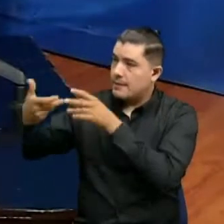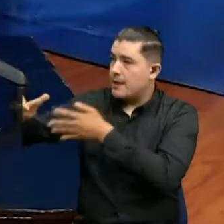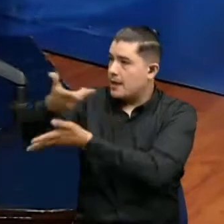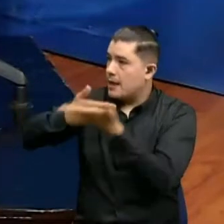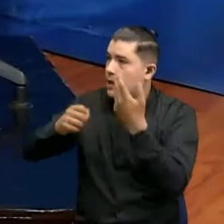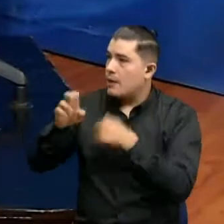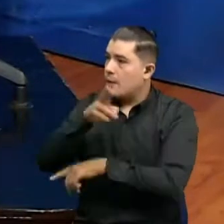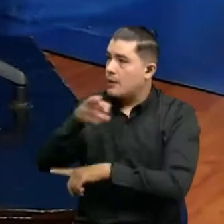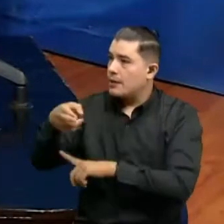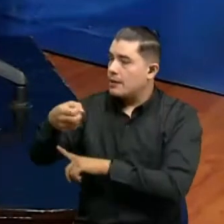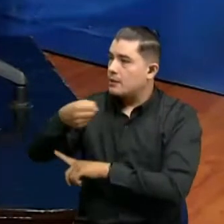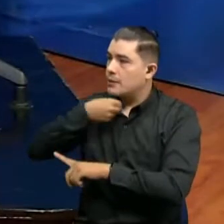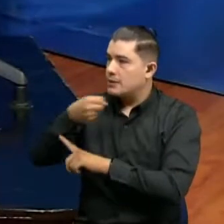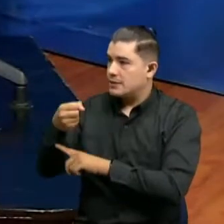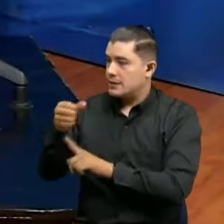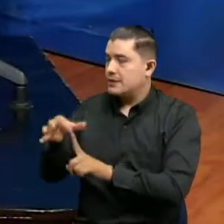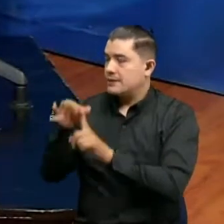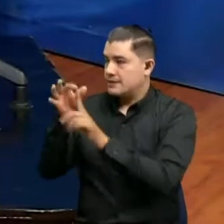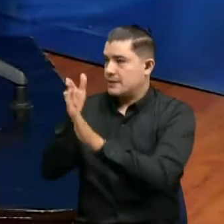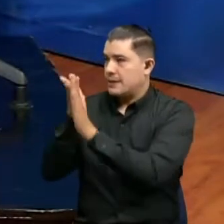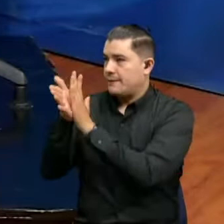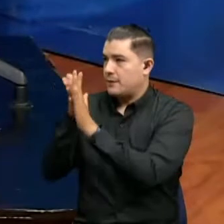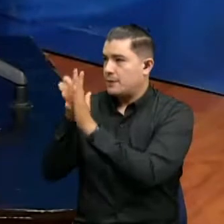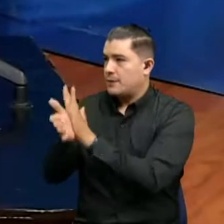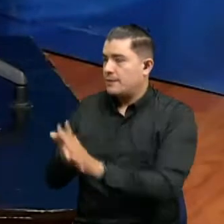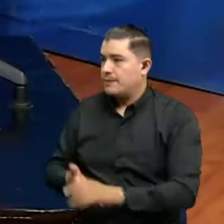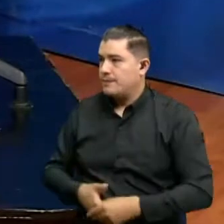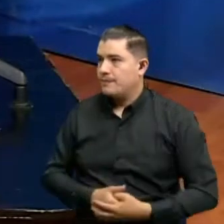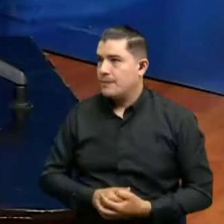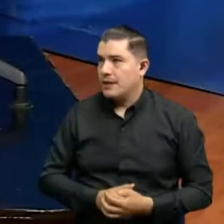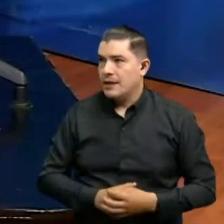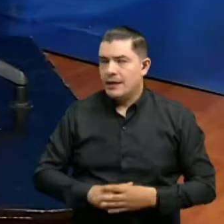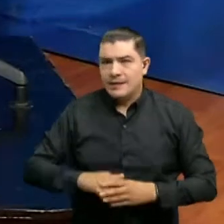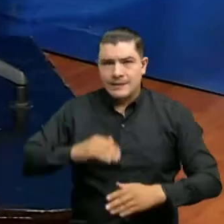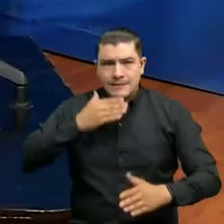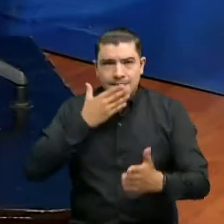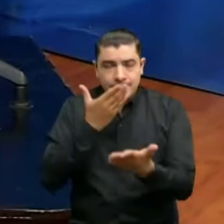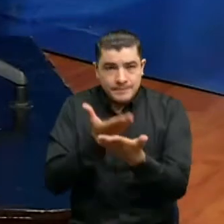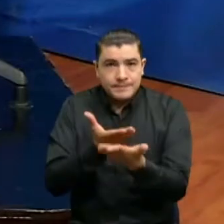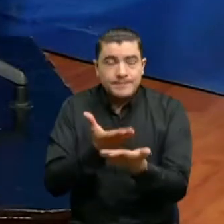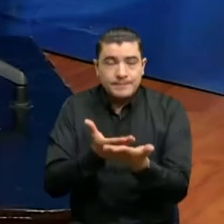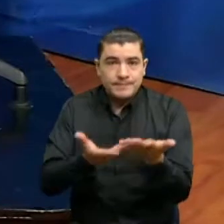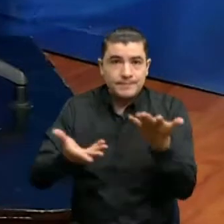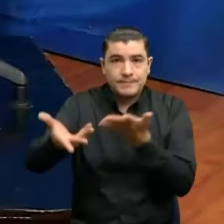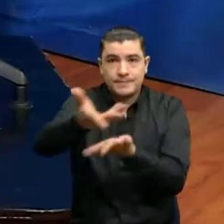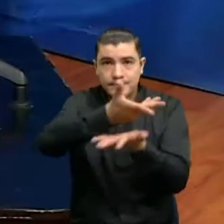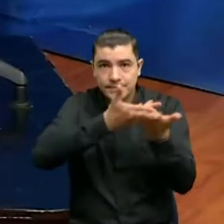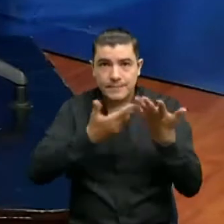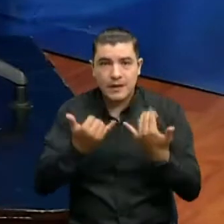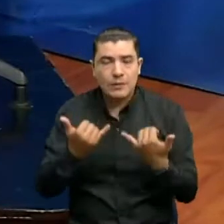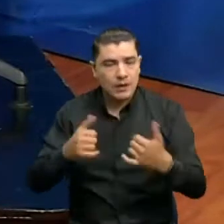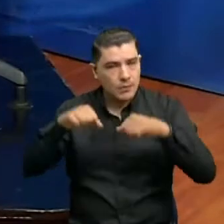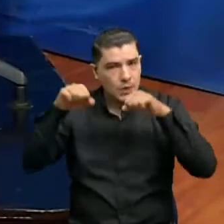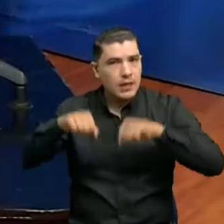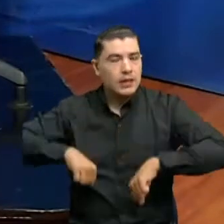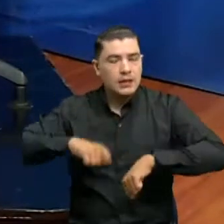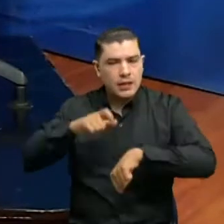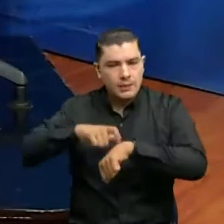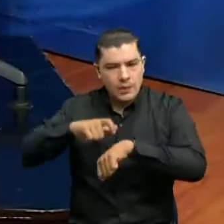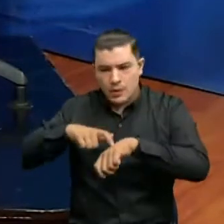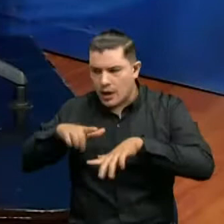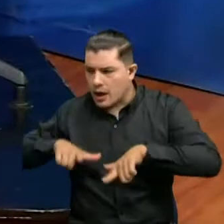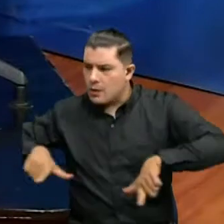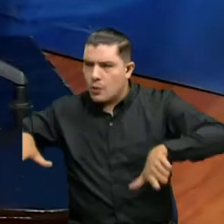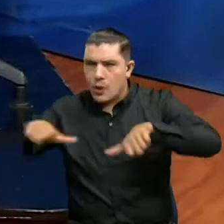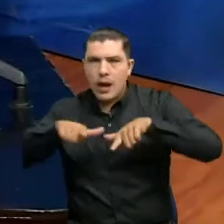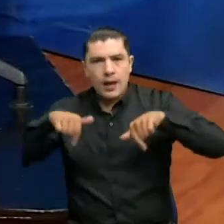nuevamente por la invitación por permitirnos compartir este espacio que es muy importante para nosotros compartir en